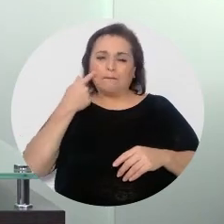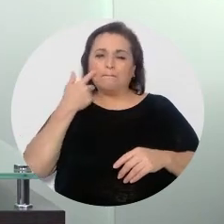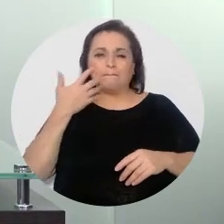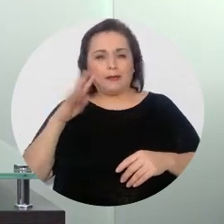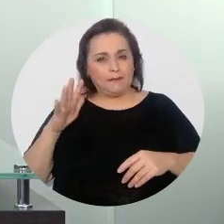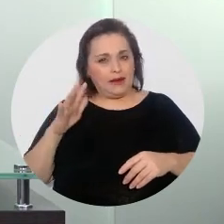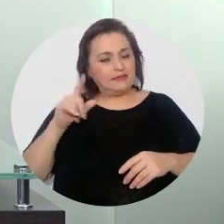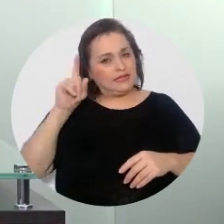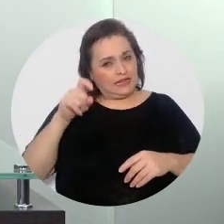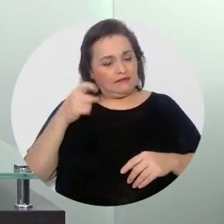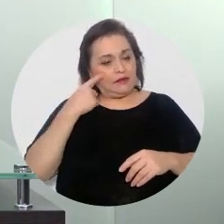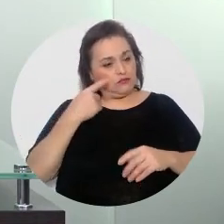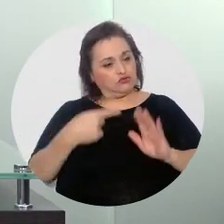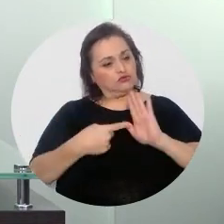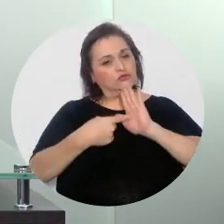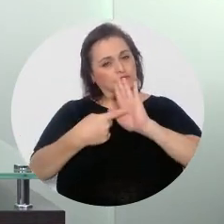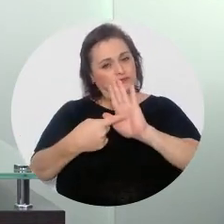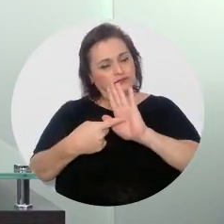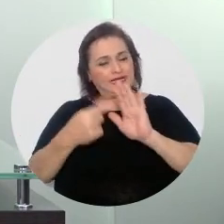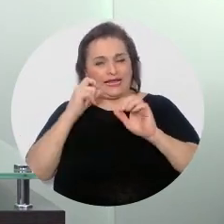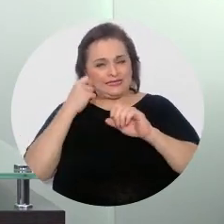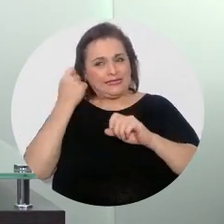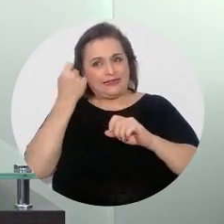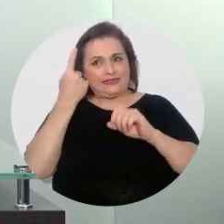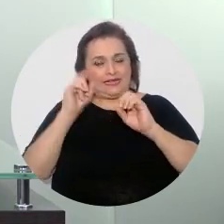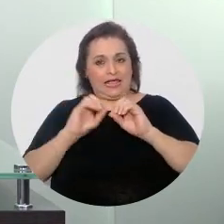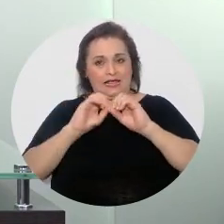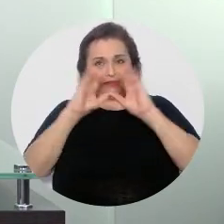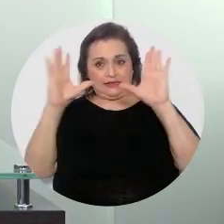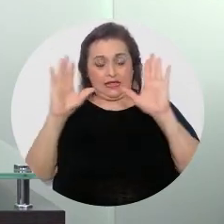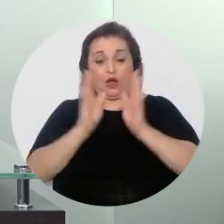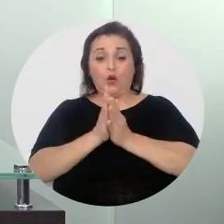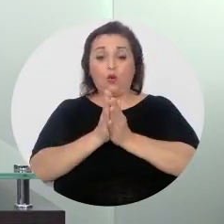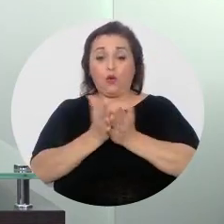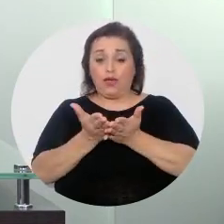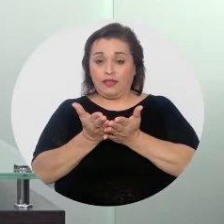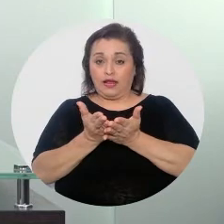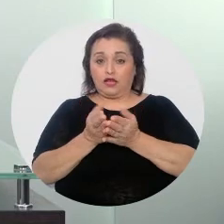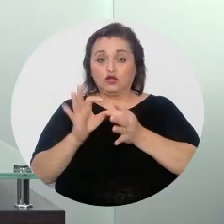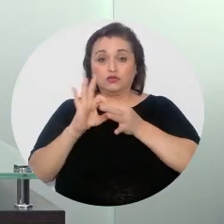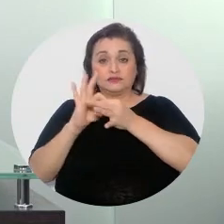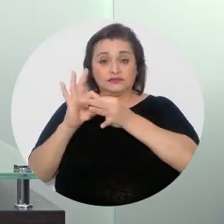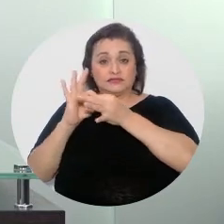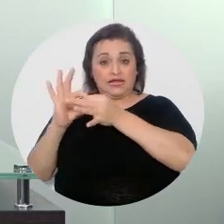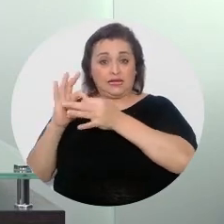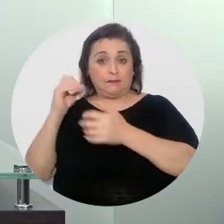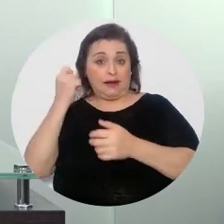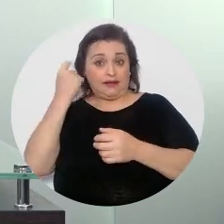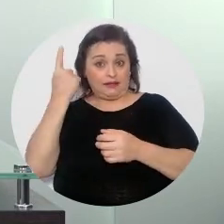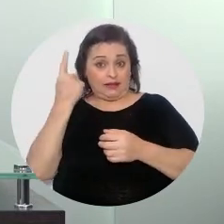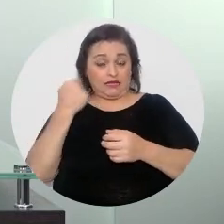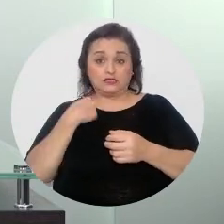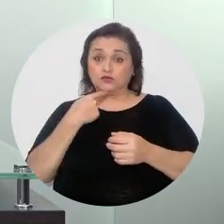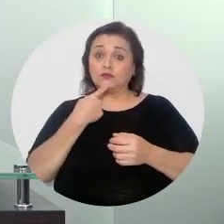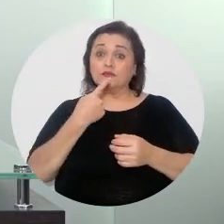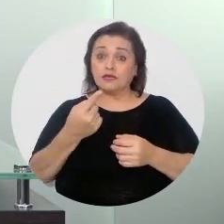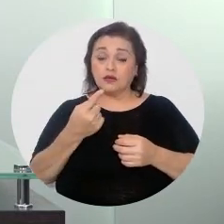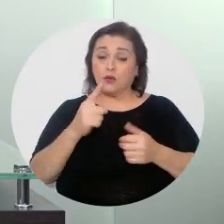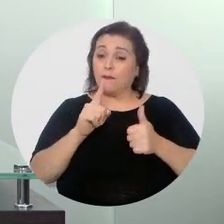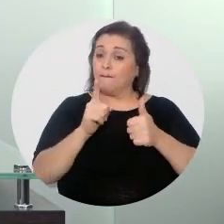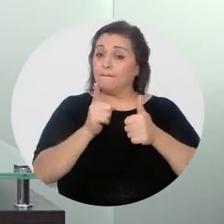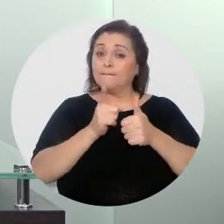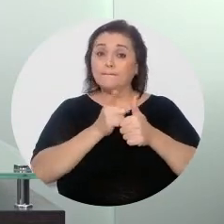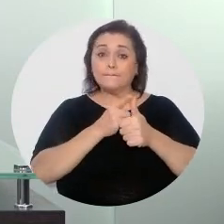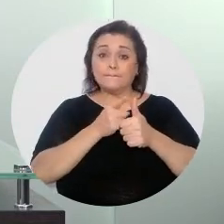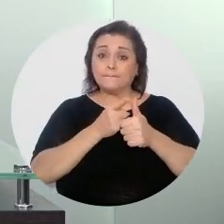Debemos, me parece, hacer, como se indica bien en el cuaderno de la serie Para Entender, a la que he referido,